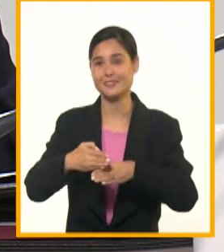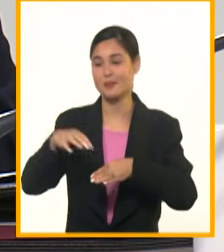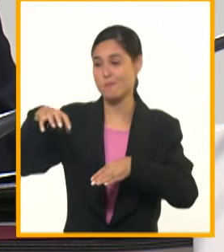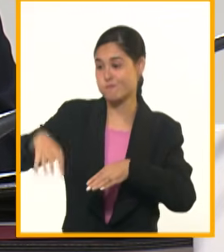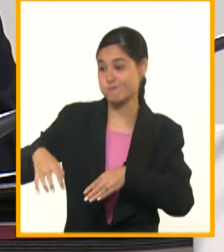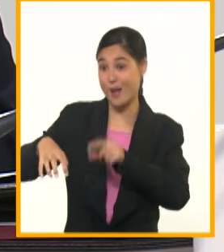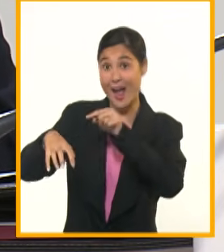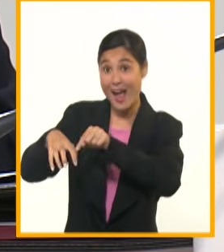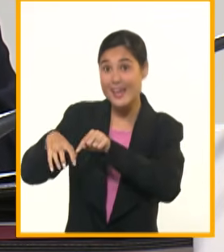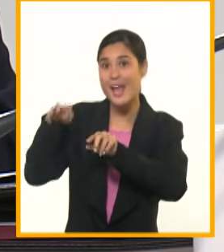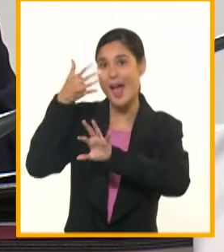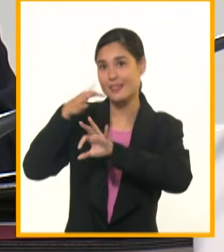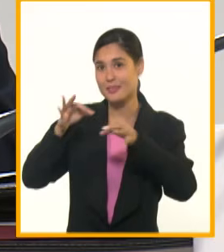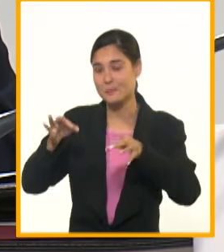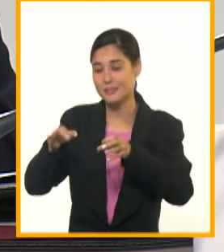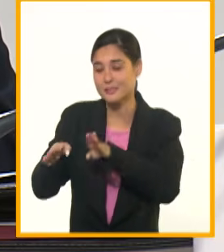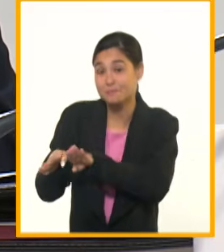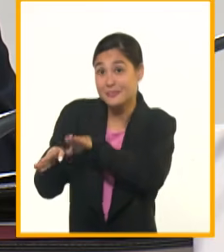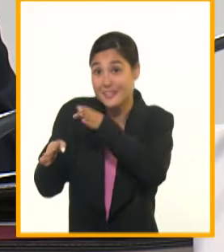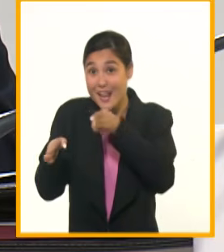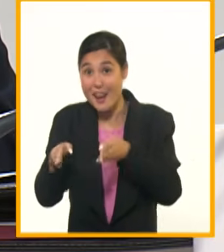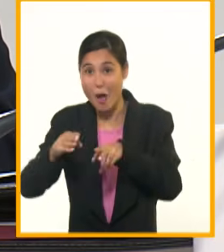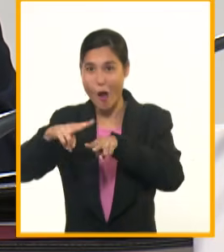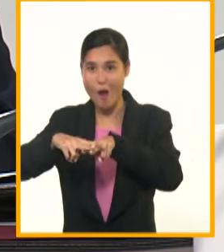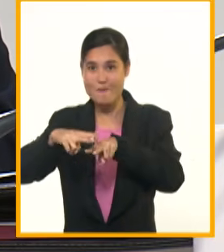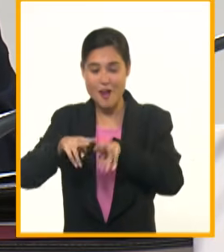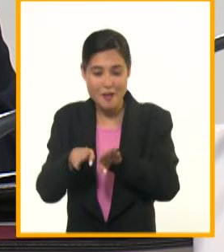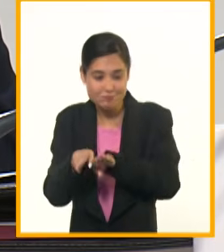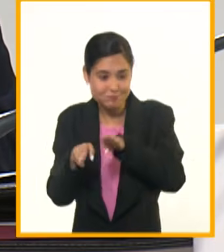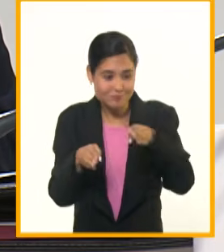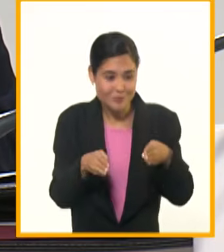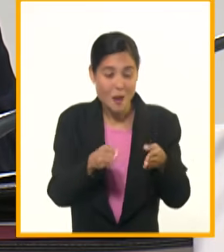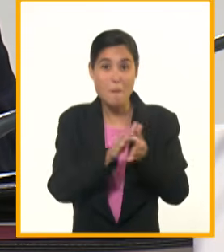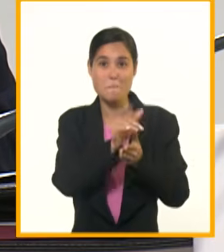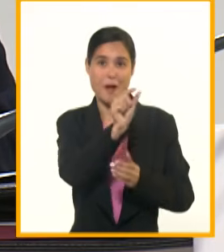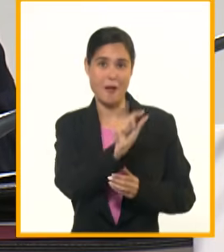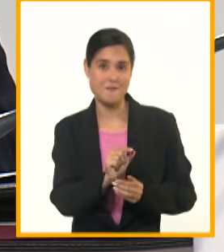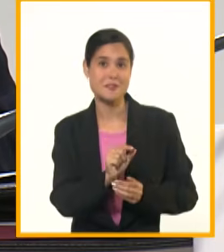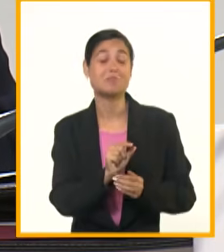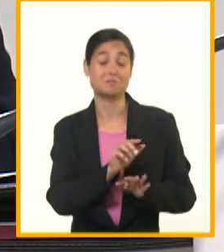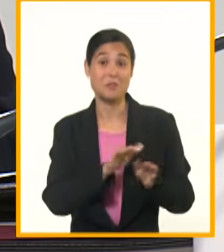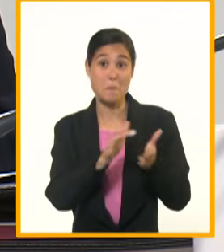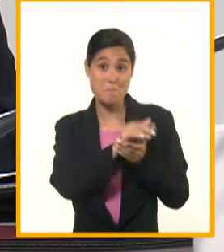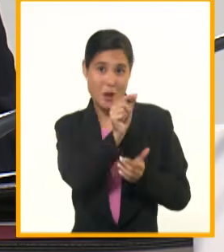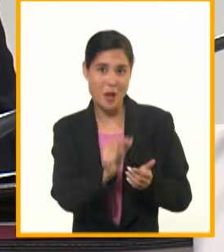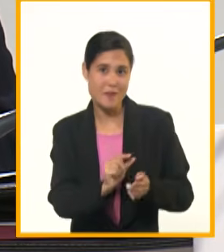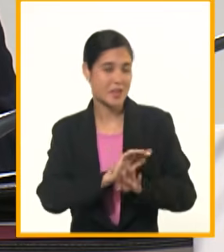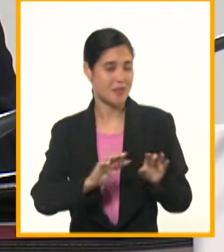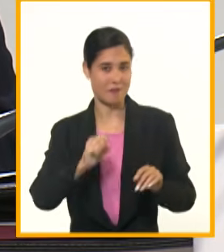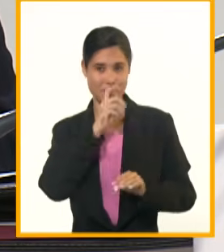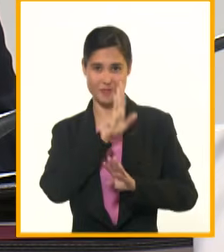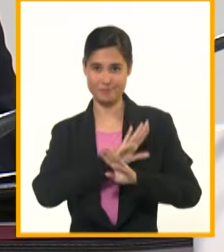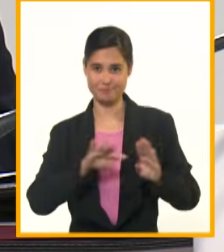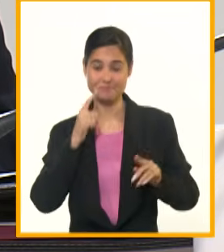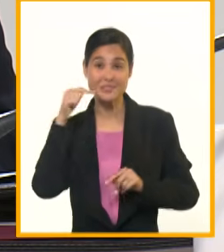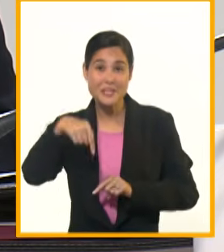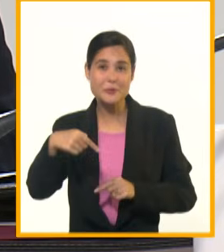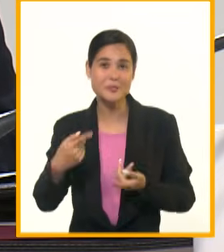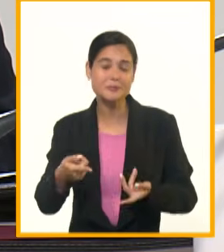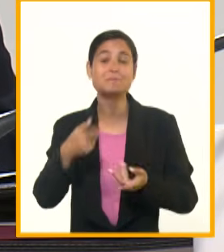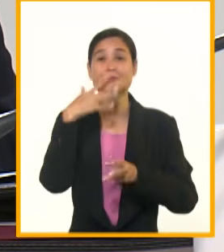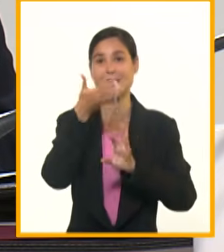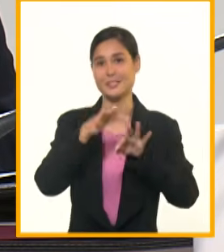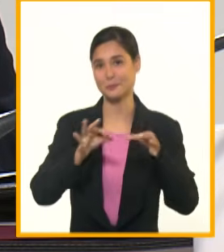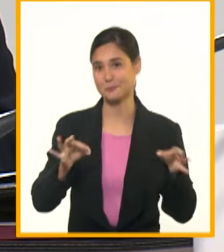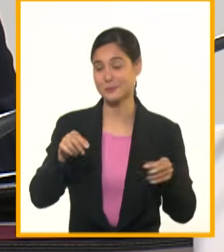Y Artemisa, por supuesto, con una historia extraordinaria de lucha por nuestro país y también,